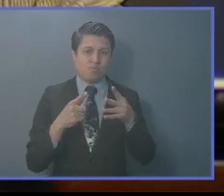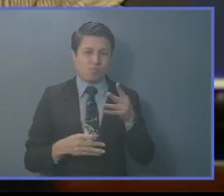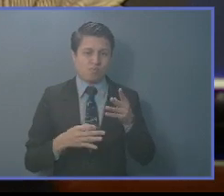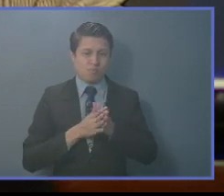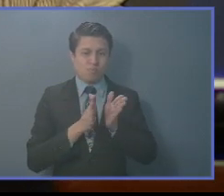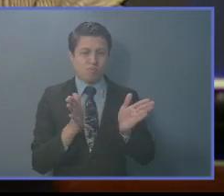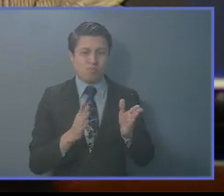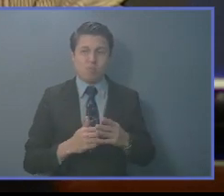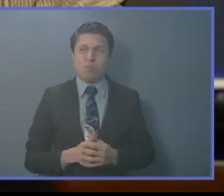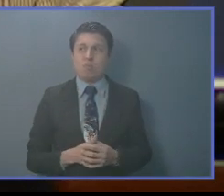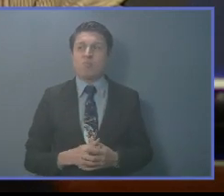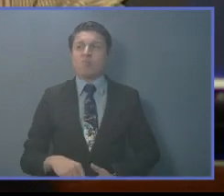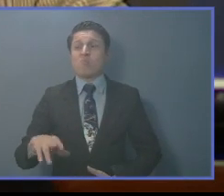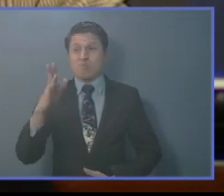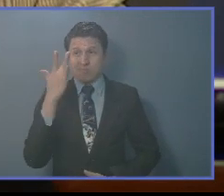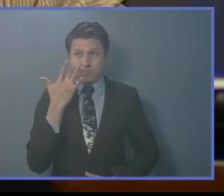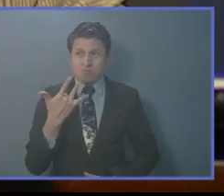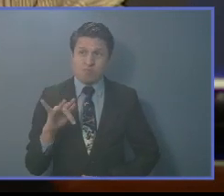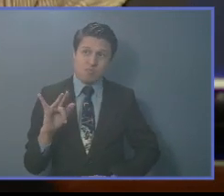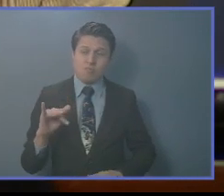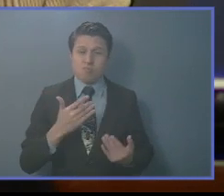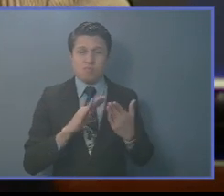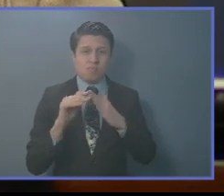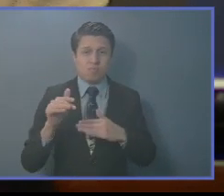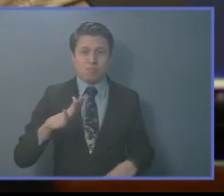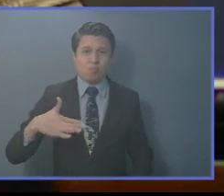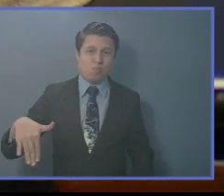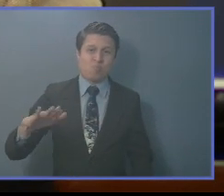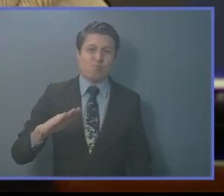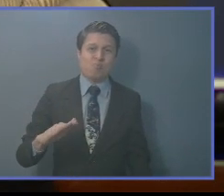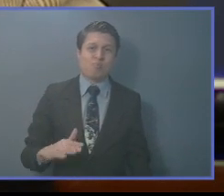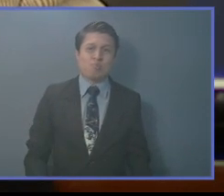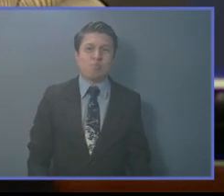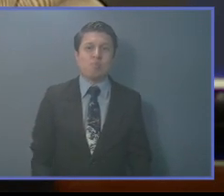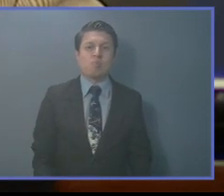Prevención de Riesgos en los lugares de trabajo y mientras